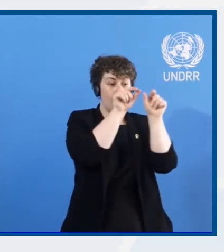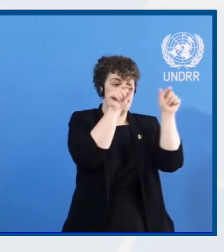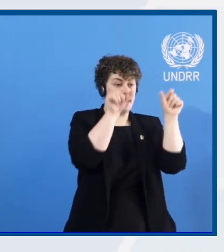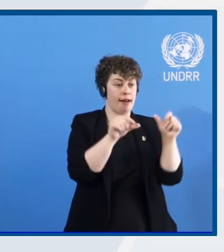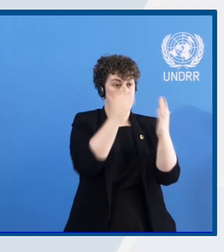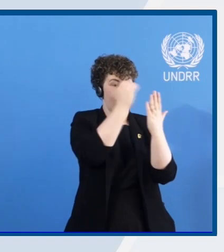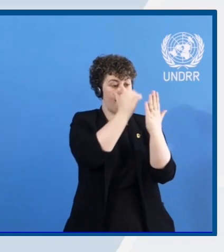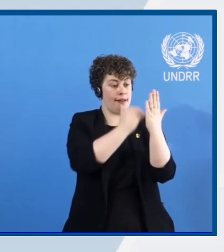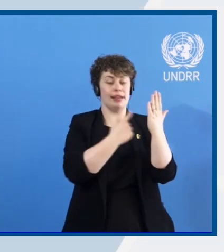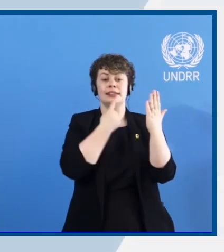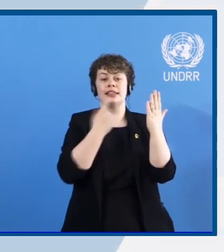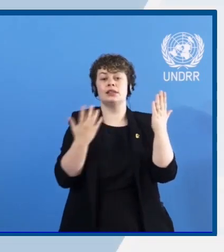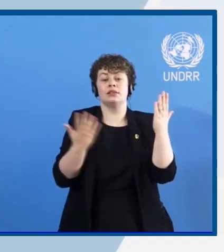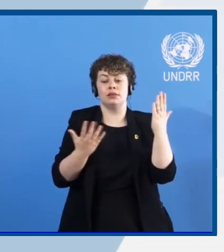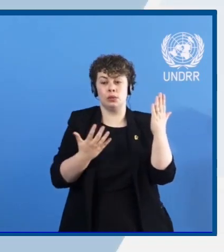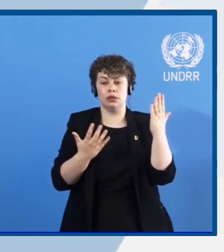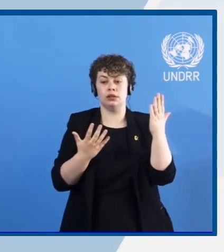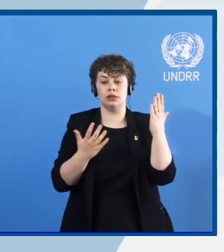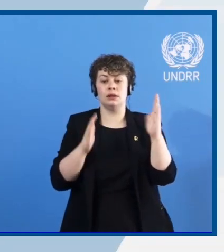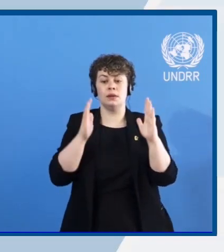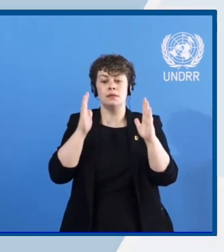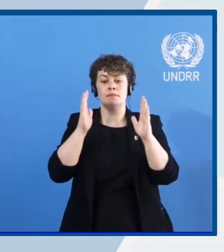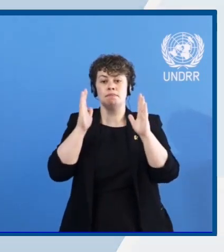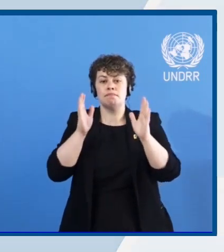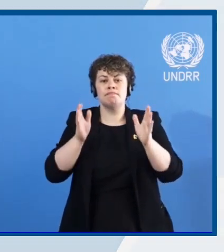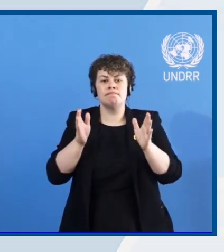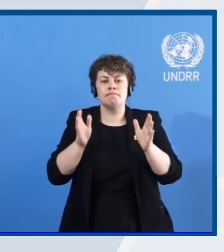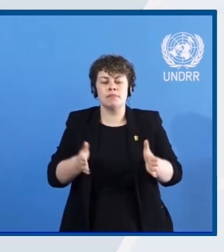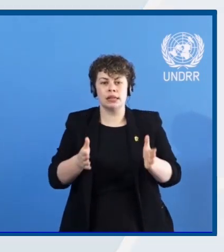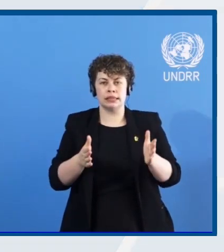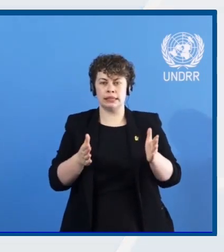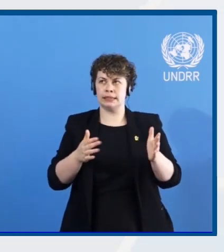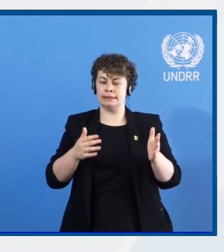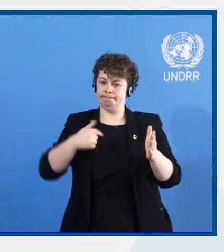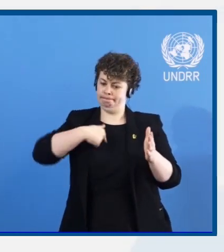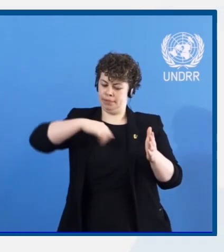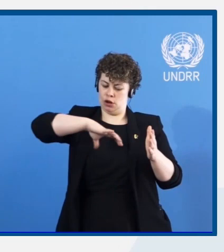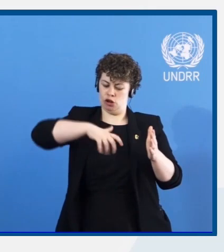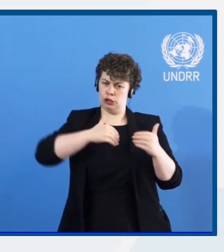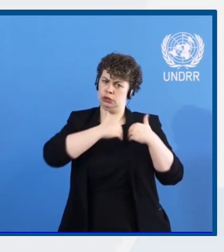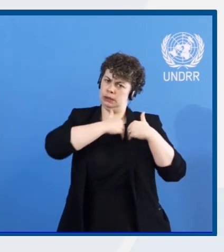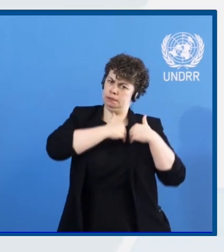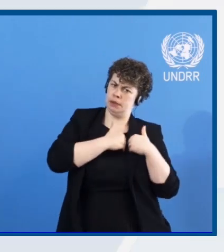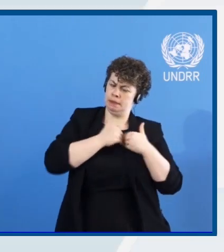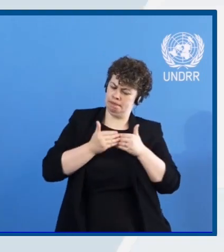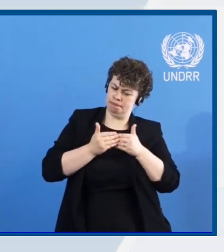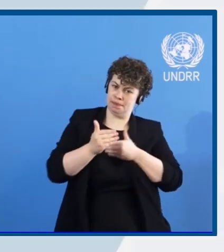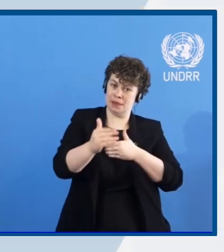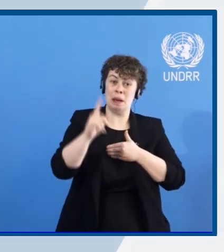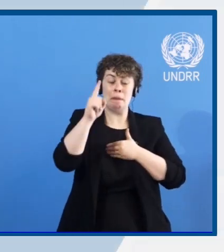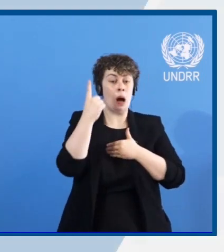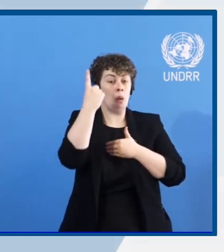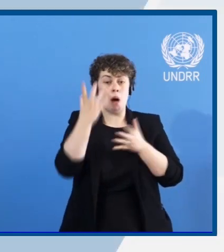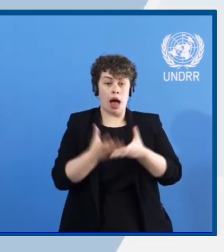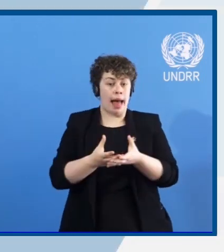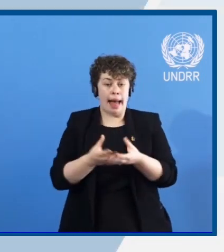avances. Sin embargo, faltaba un actor clave y era justamente el sector productivo, señalando básicamente que es el sector